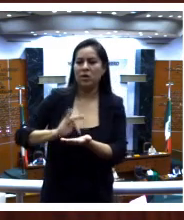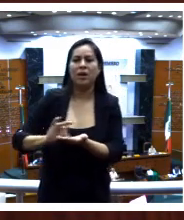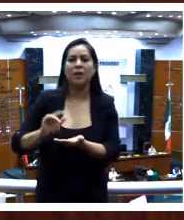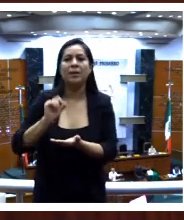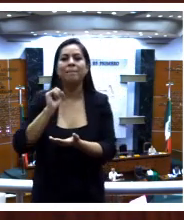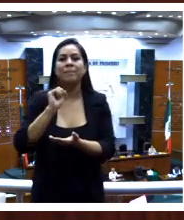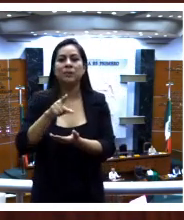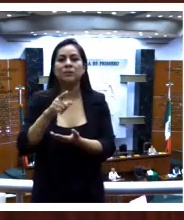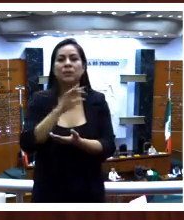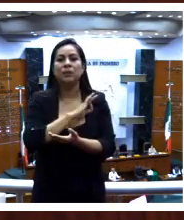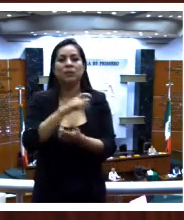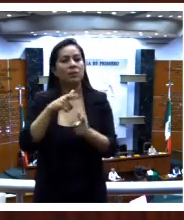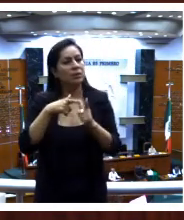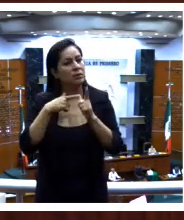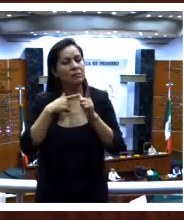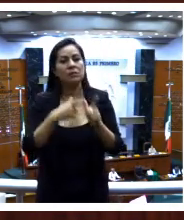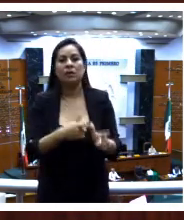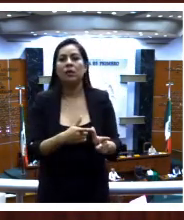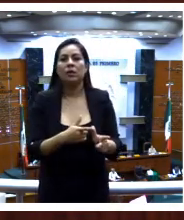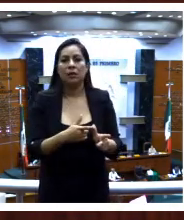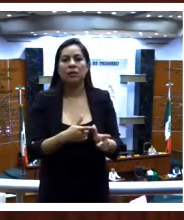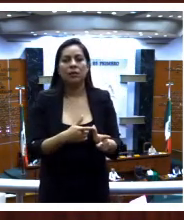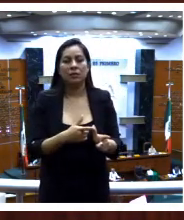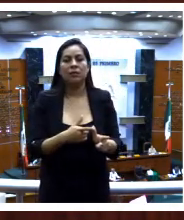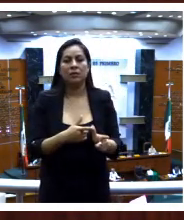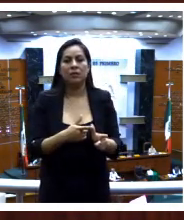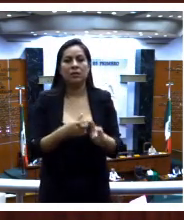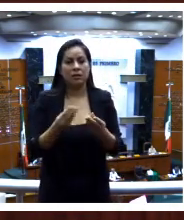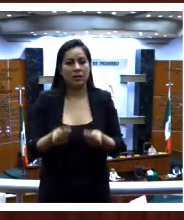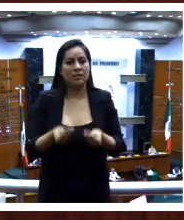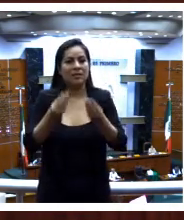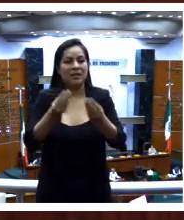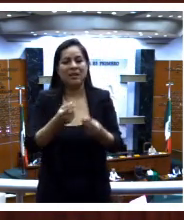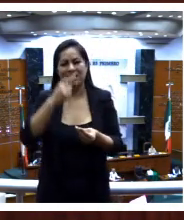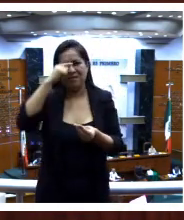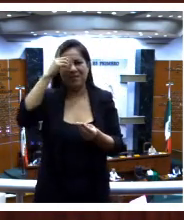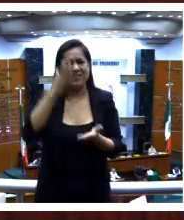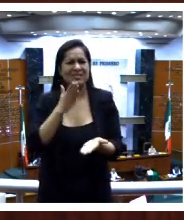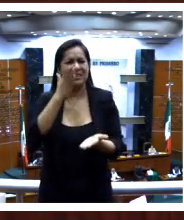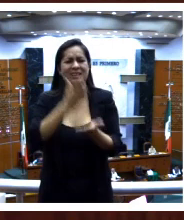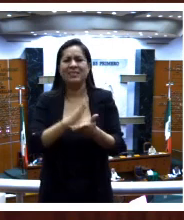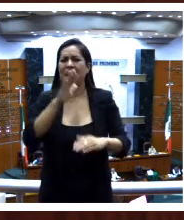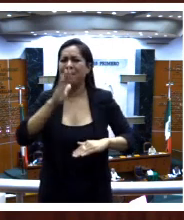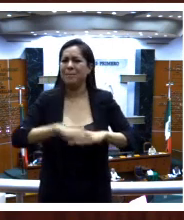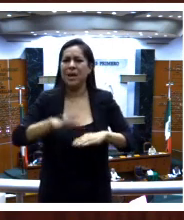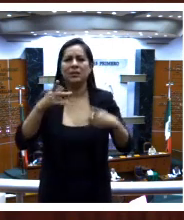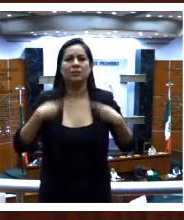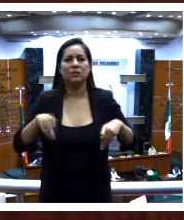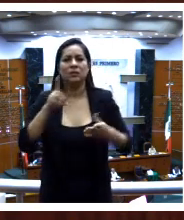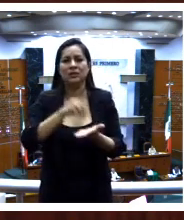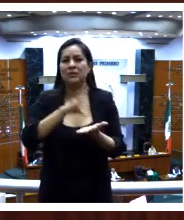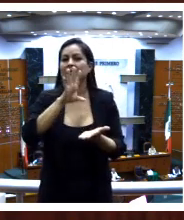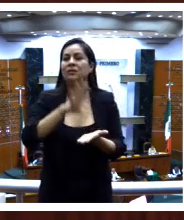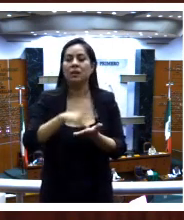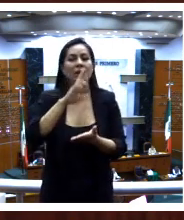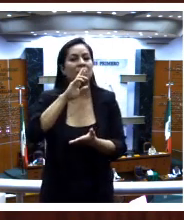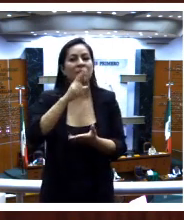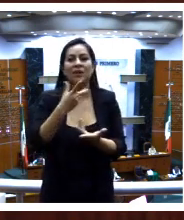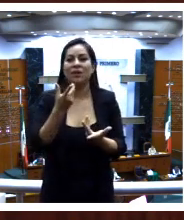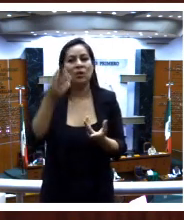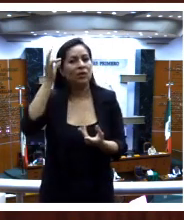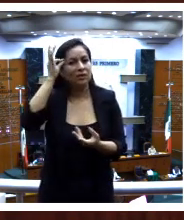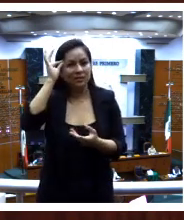para poder seguir facilitando el acceso a más personas con discapacidad, mejorando